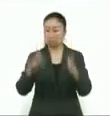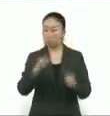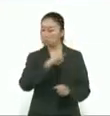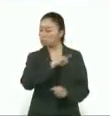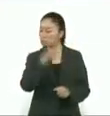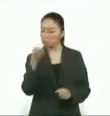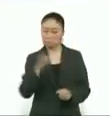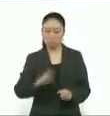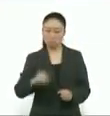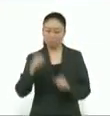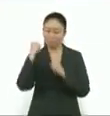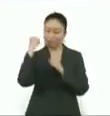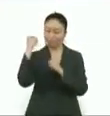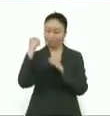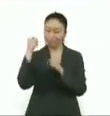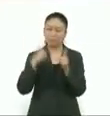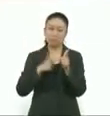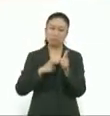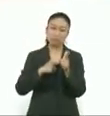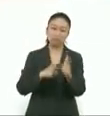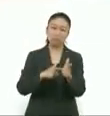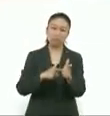fecha seguimos en la lucha.